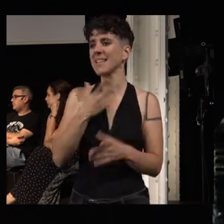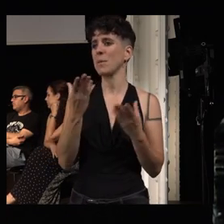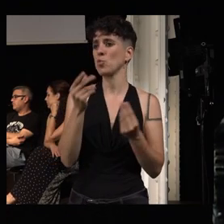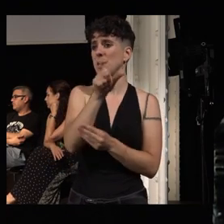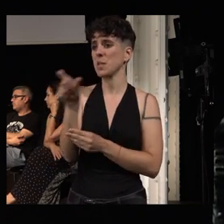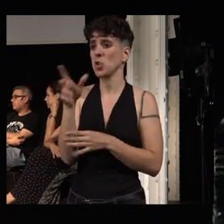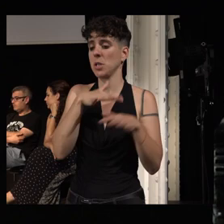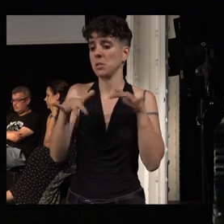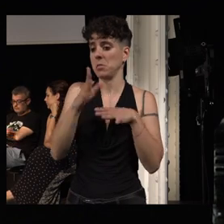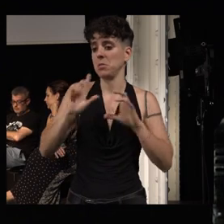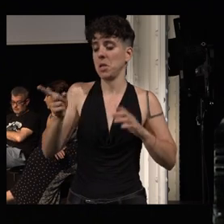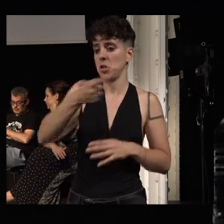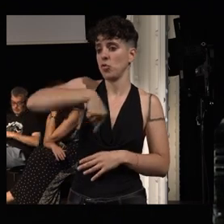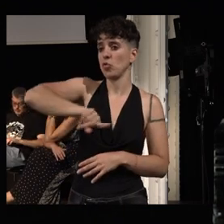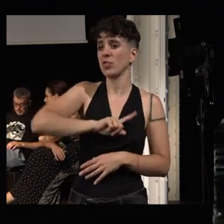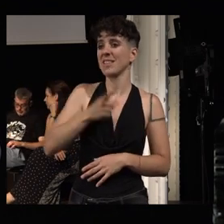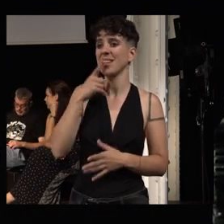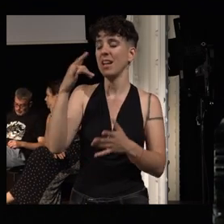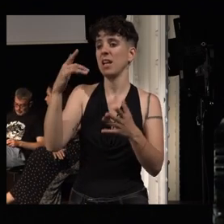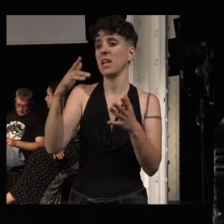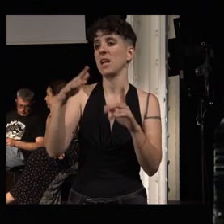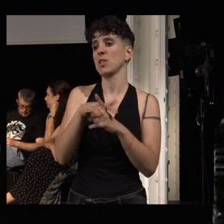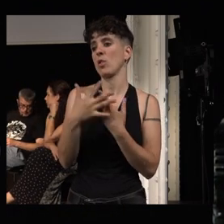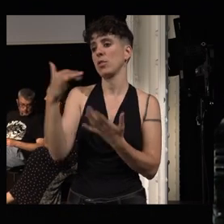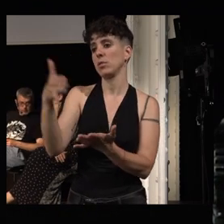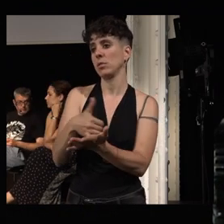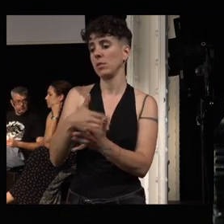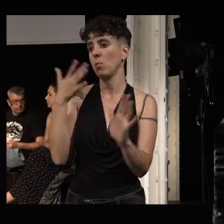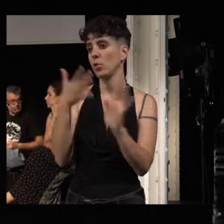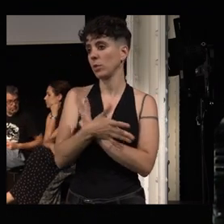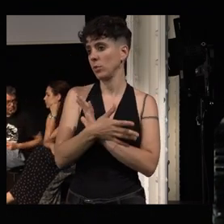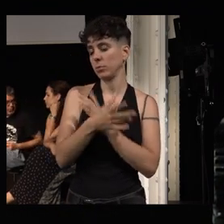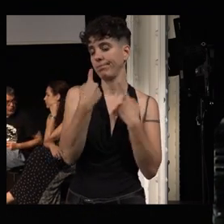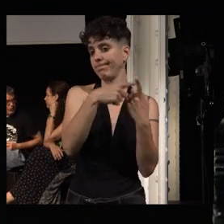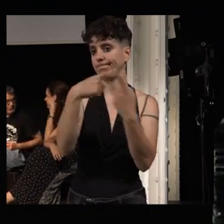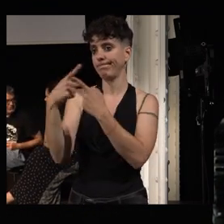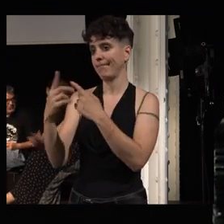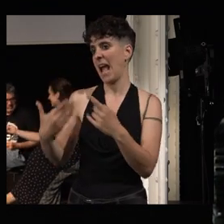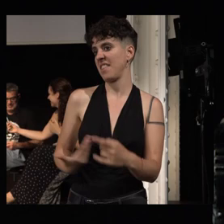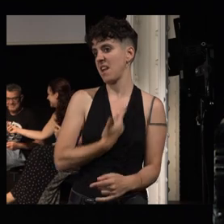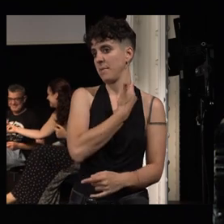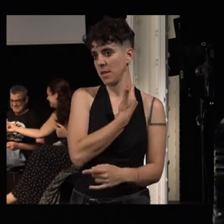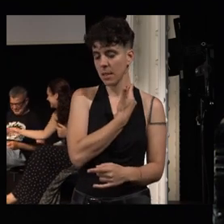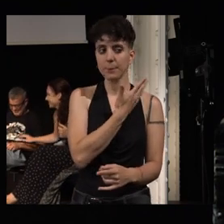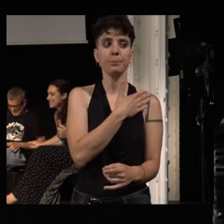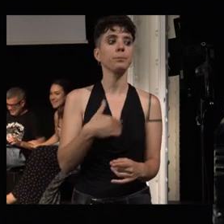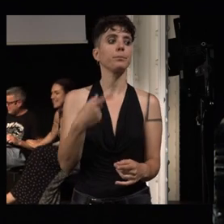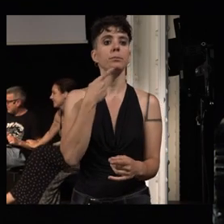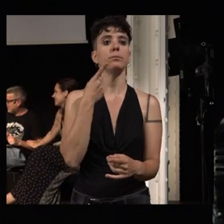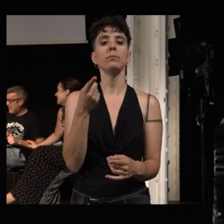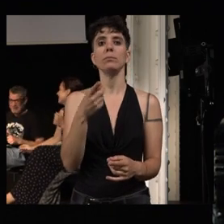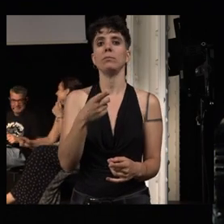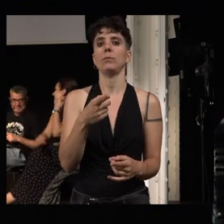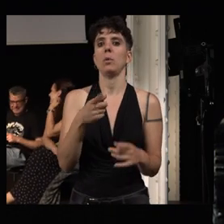y que son desfavorecidas precisamente por muchos otros elementos que les atraviesan, ¿no? Por tanto, hay que ser capaces de